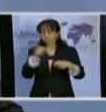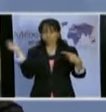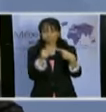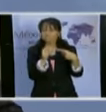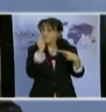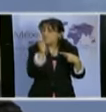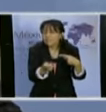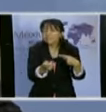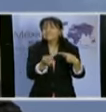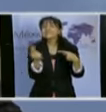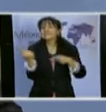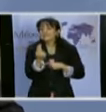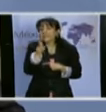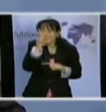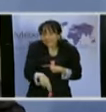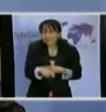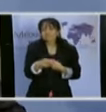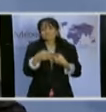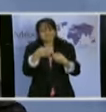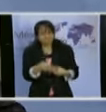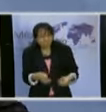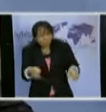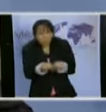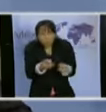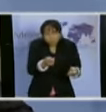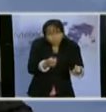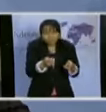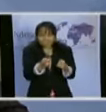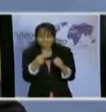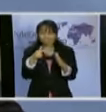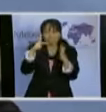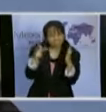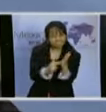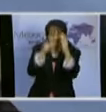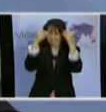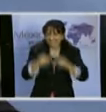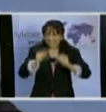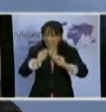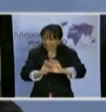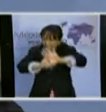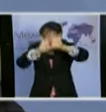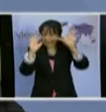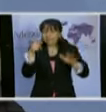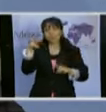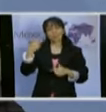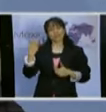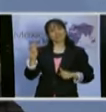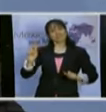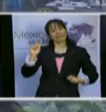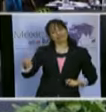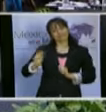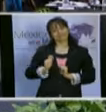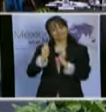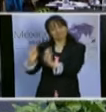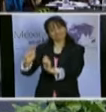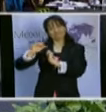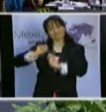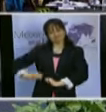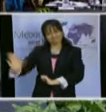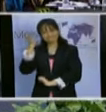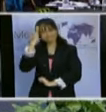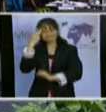necesidad de marcos regulatorios, y aquí el rol de los legisladores y las legisladoras es fundamental, y políticas